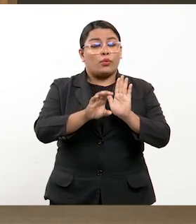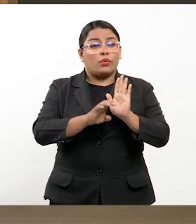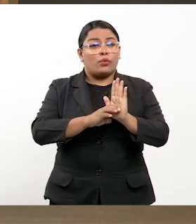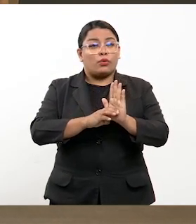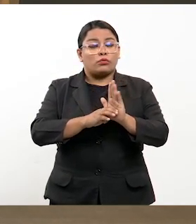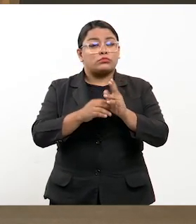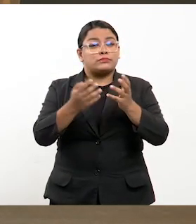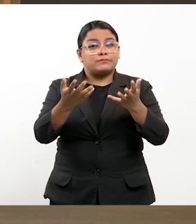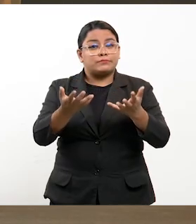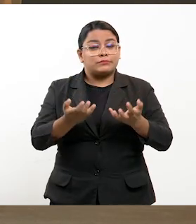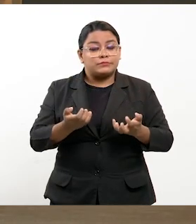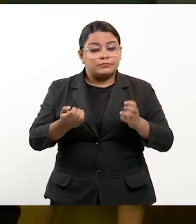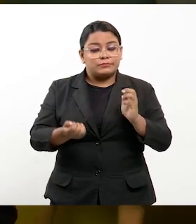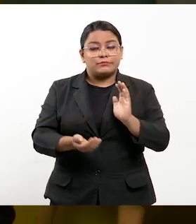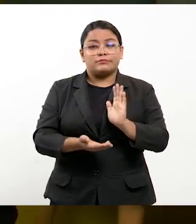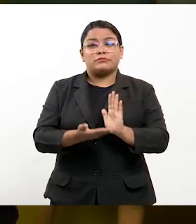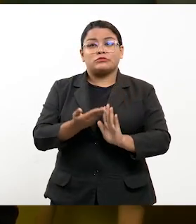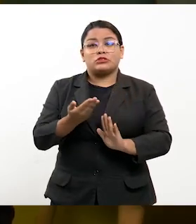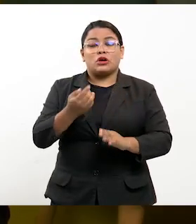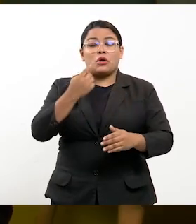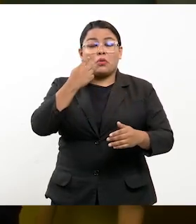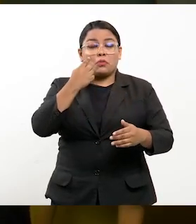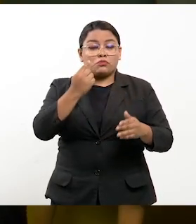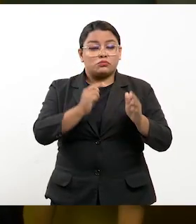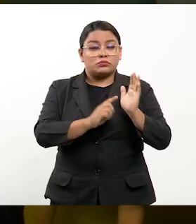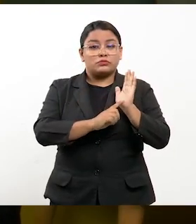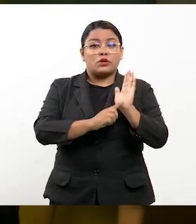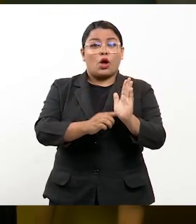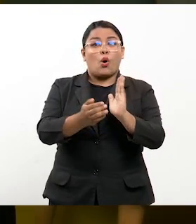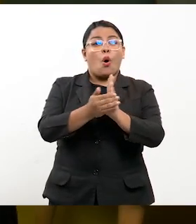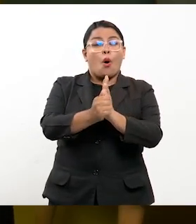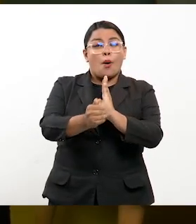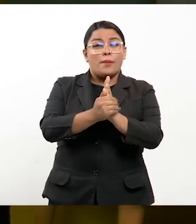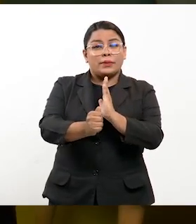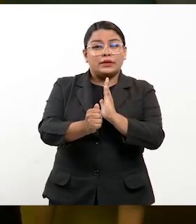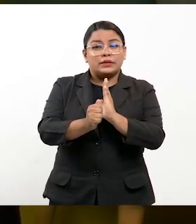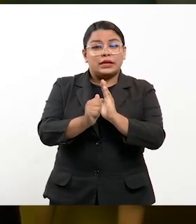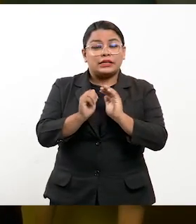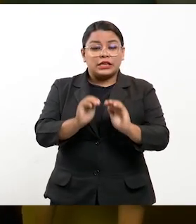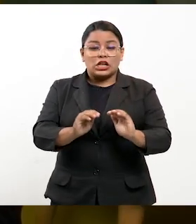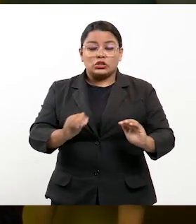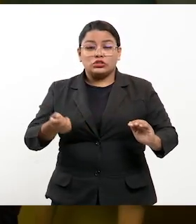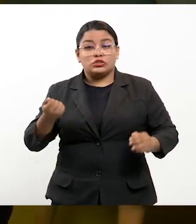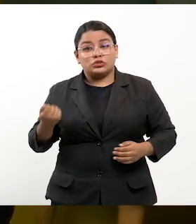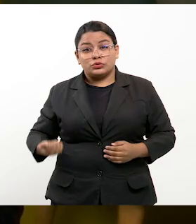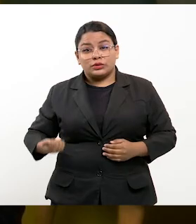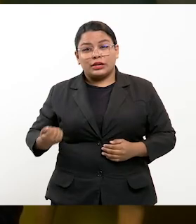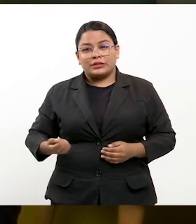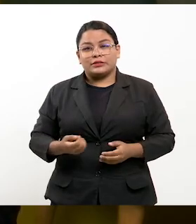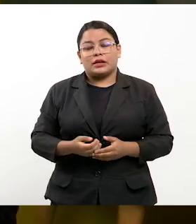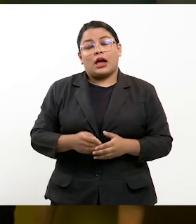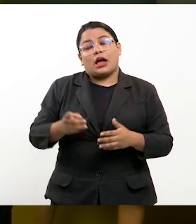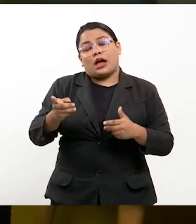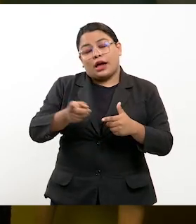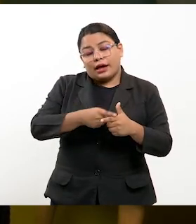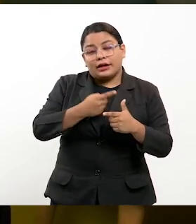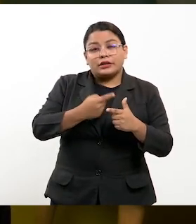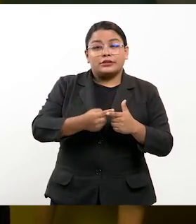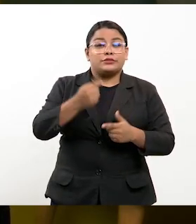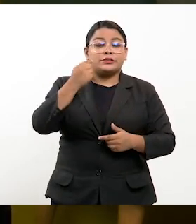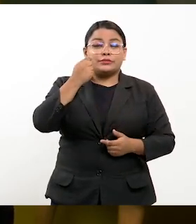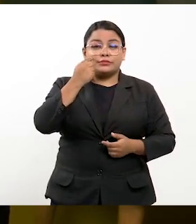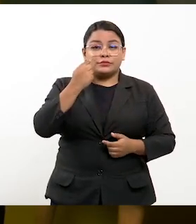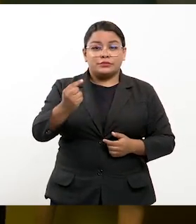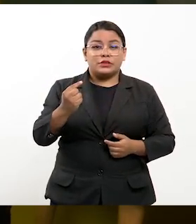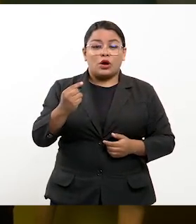que busca desarrollar o evidenciar esas competencias en los estudiantes. Por tanto, vamos a